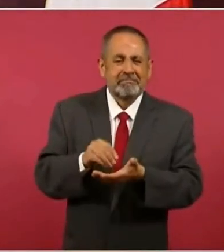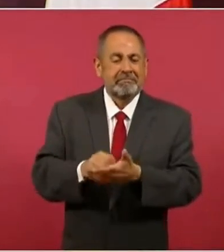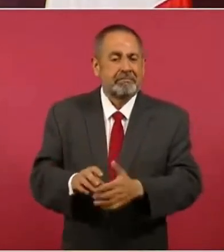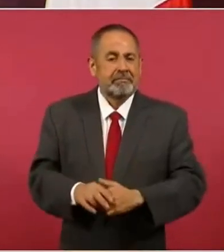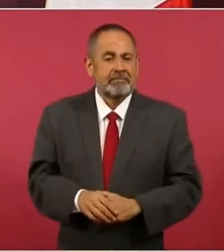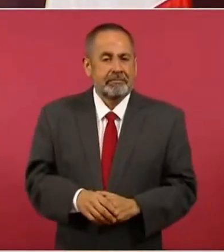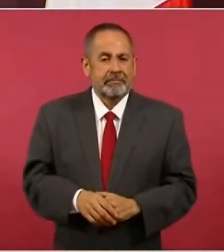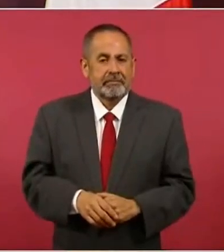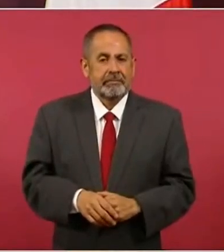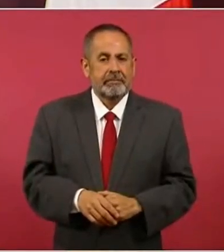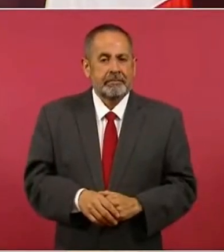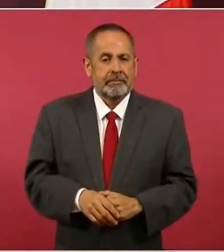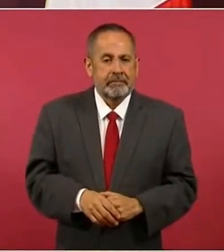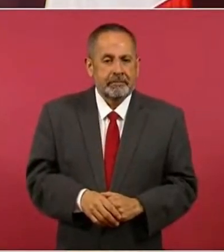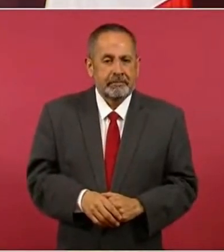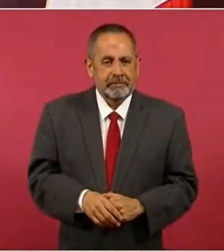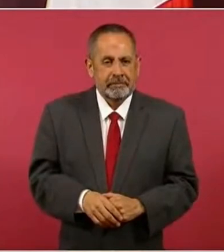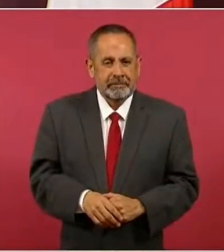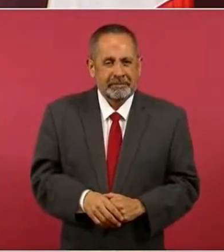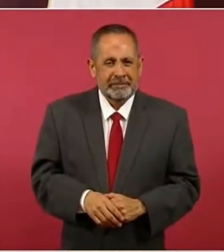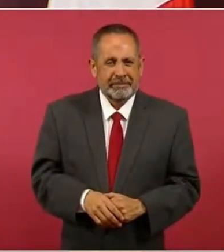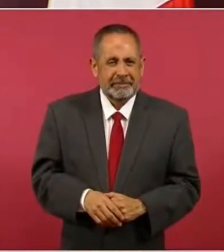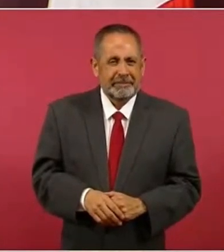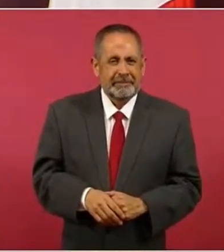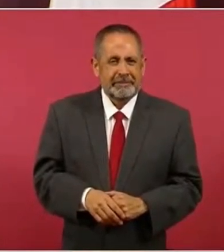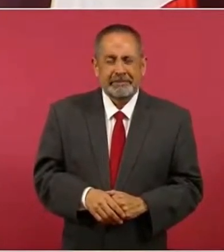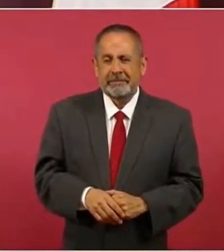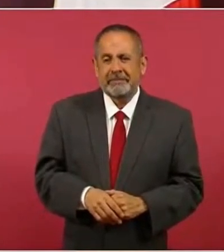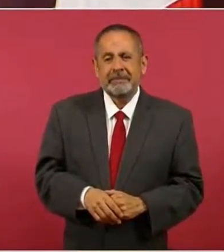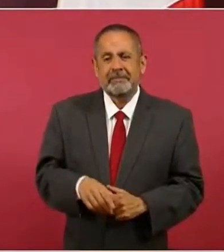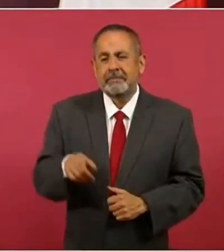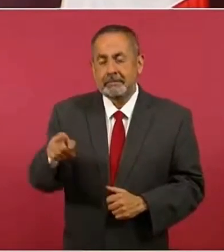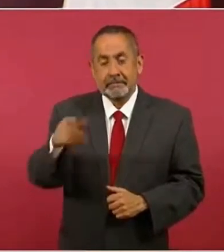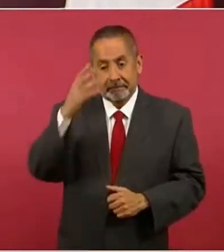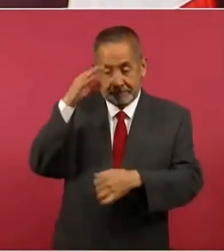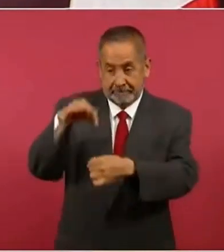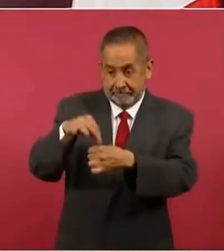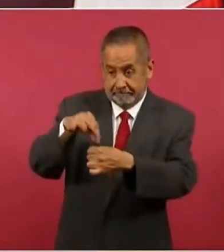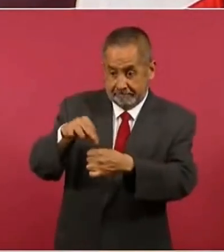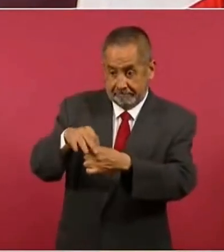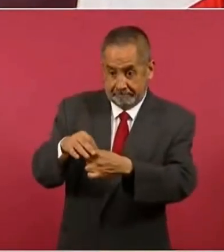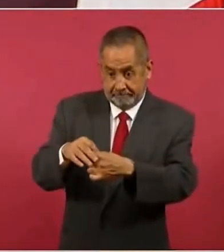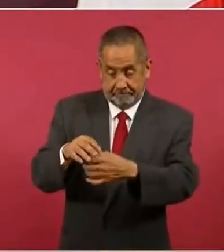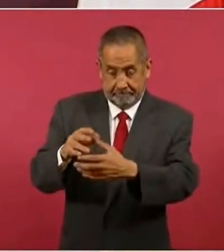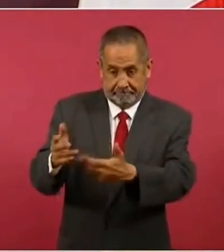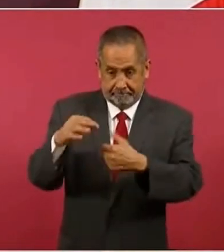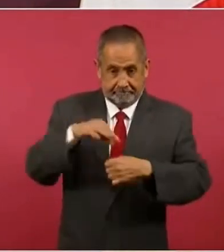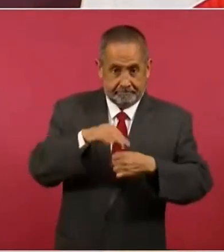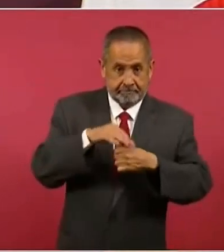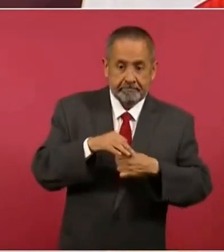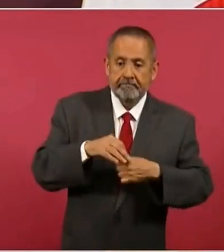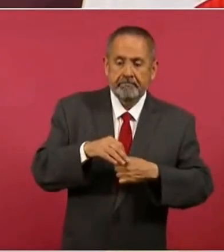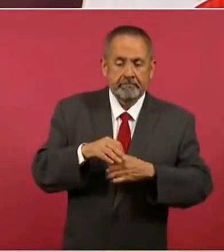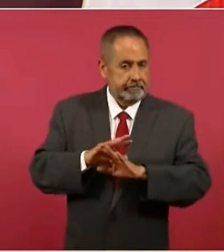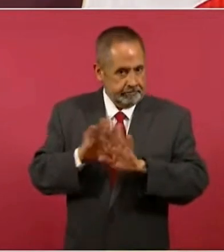después que compraban los votos y que llegaban a los cargos iba la gente